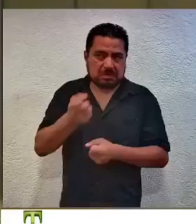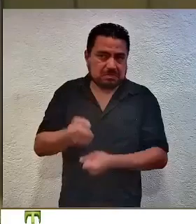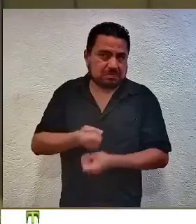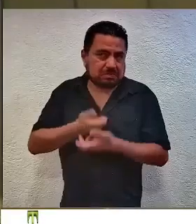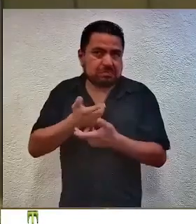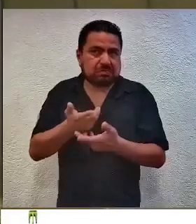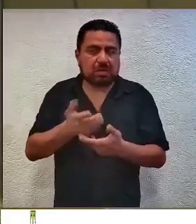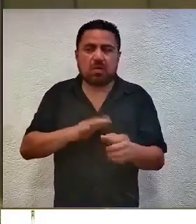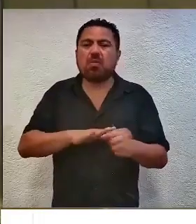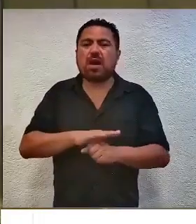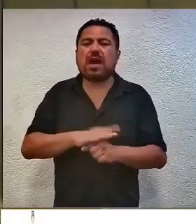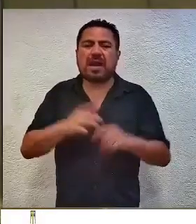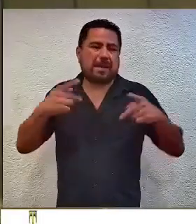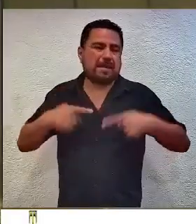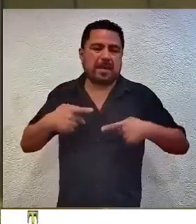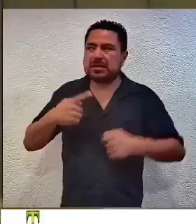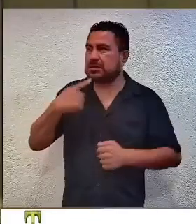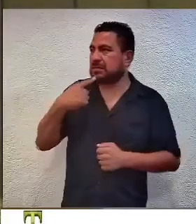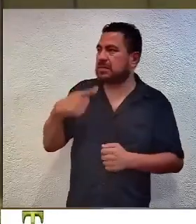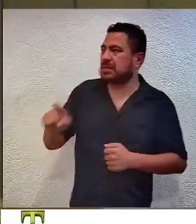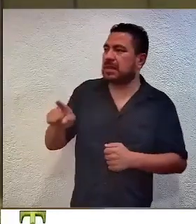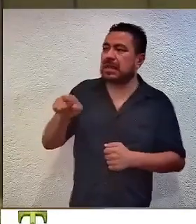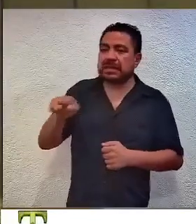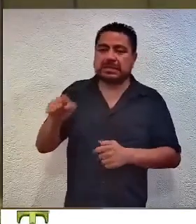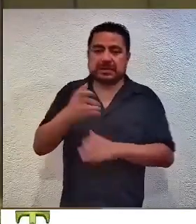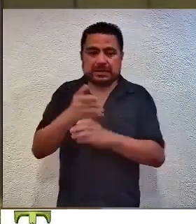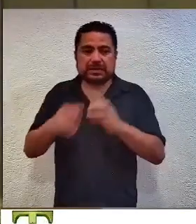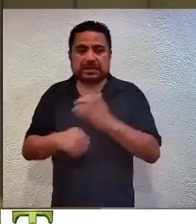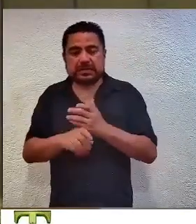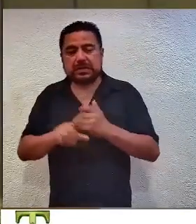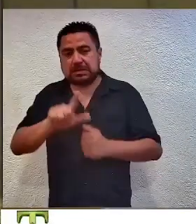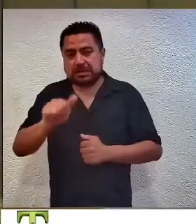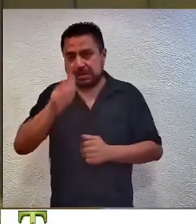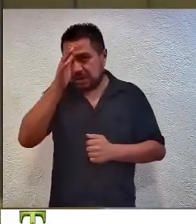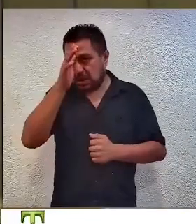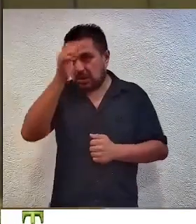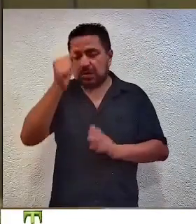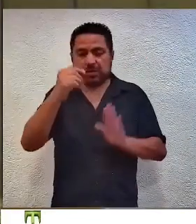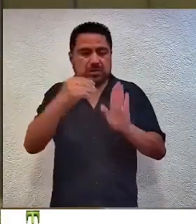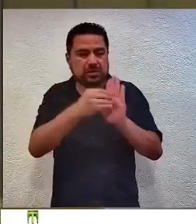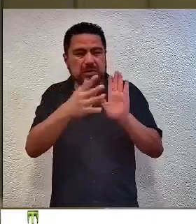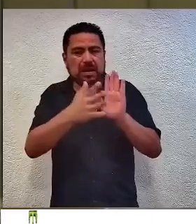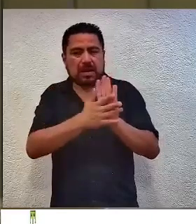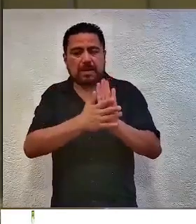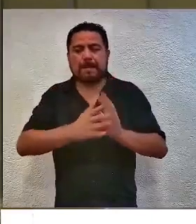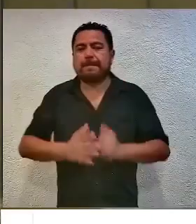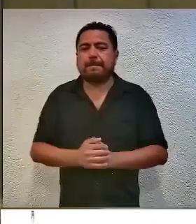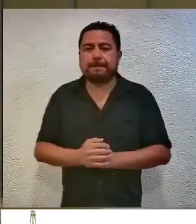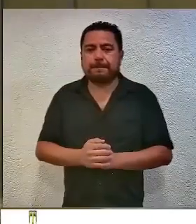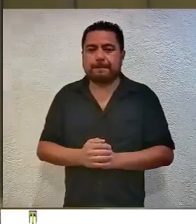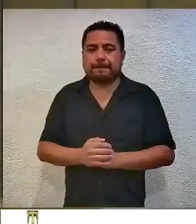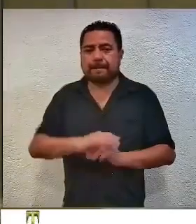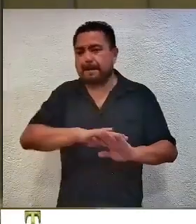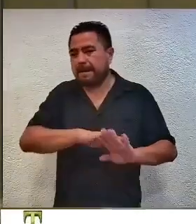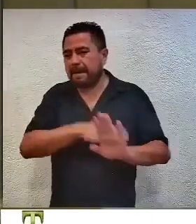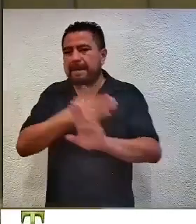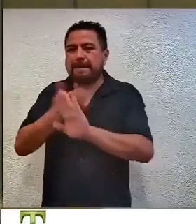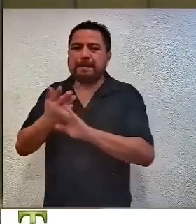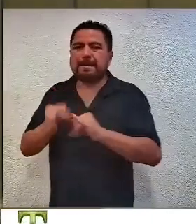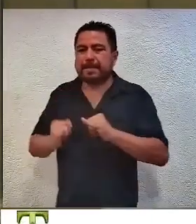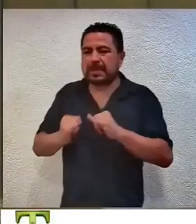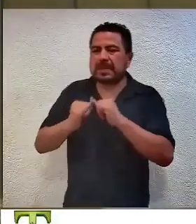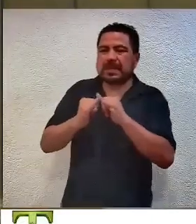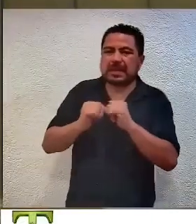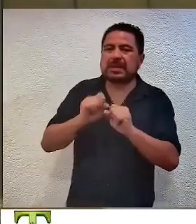por la quejosa los hechos que en su concepto constituyen violencia de género, violencia institucional